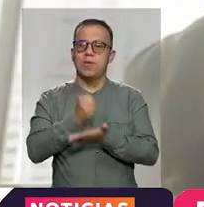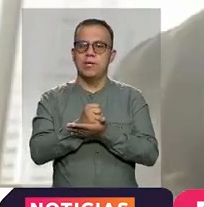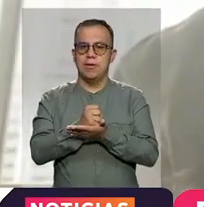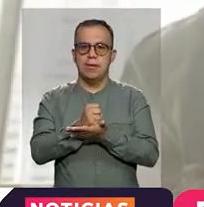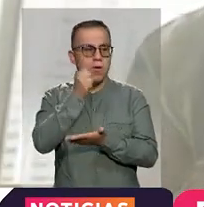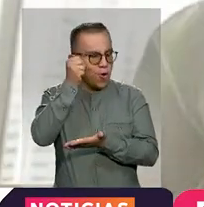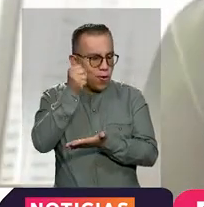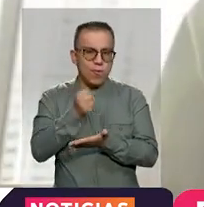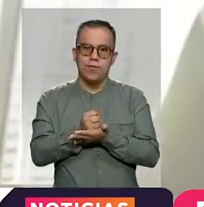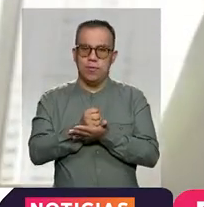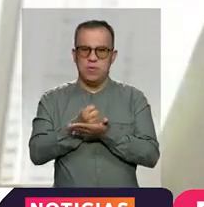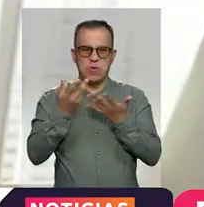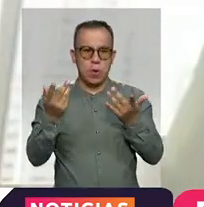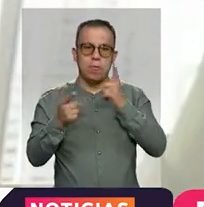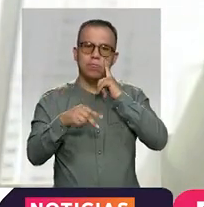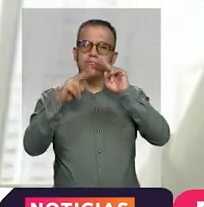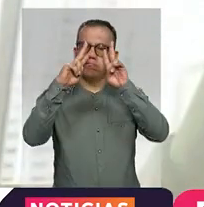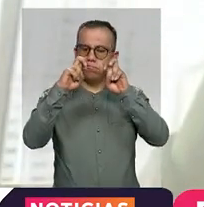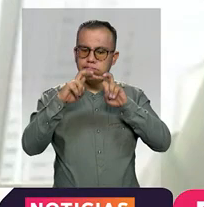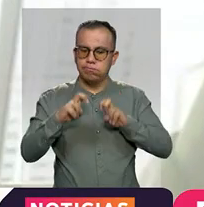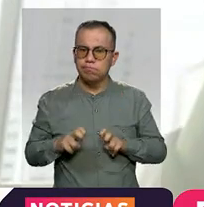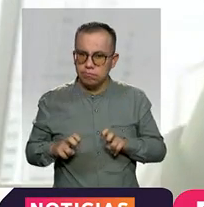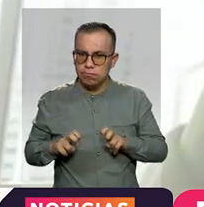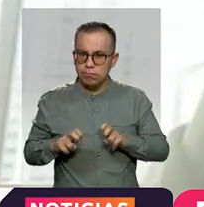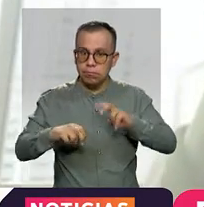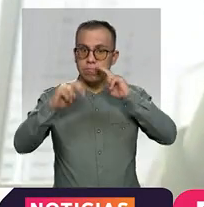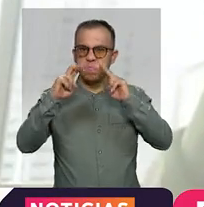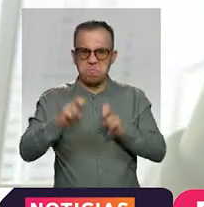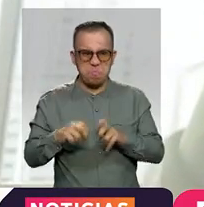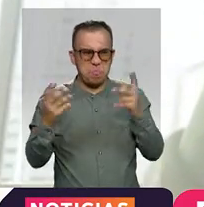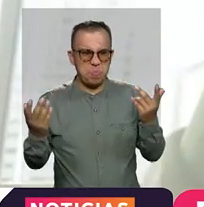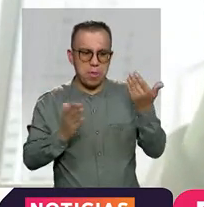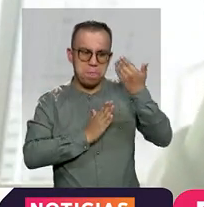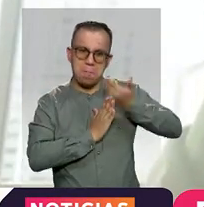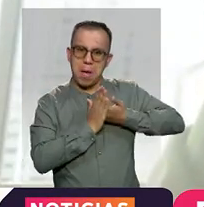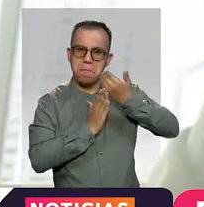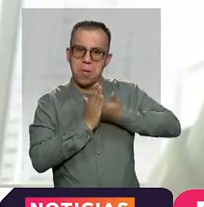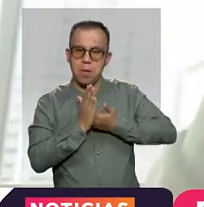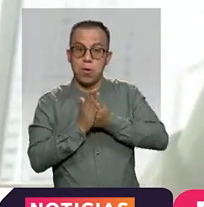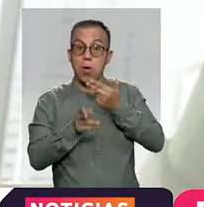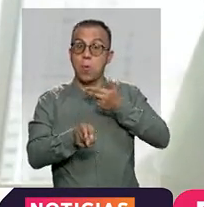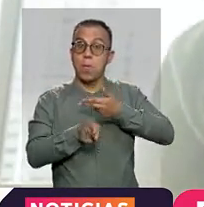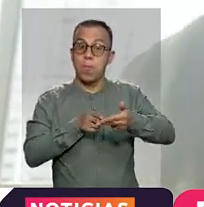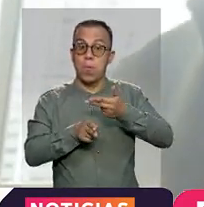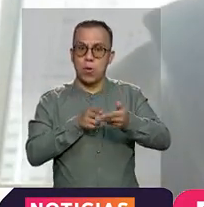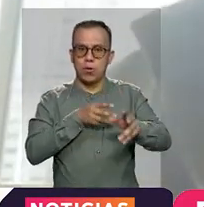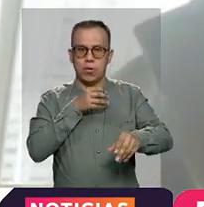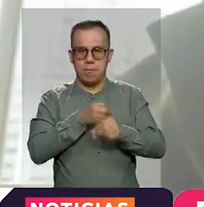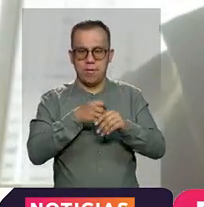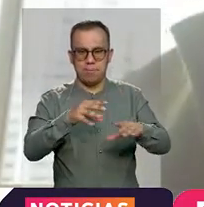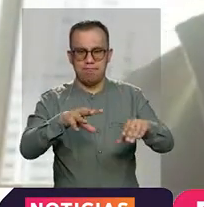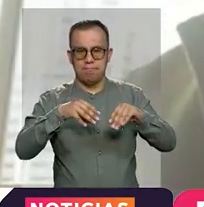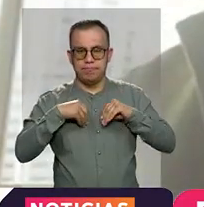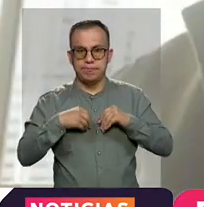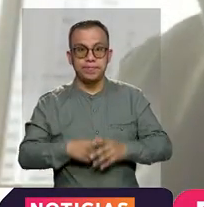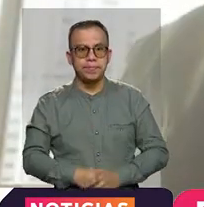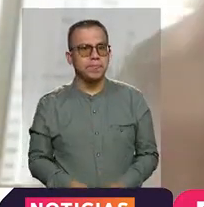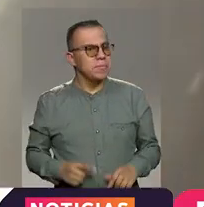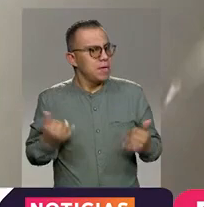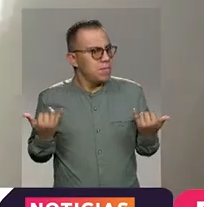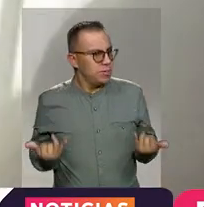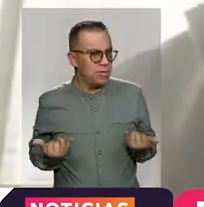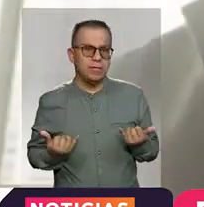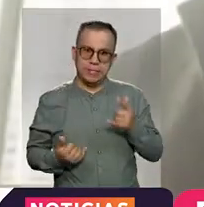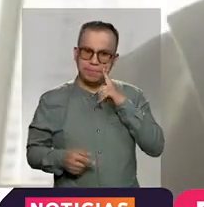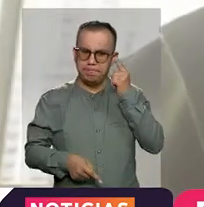a generar investigaciones expeditas con prontitud y sin dilaciones. Pues eso